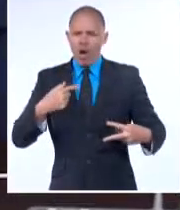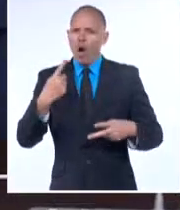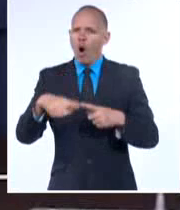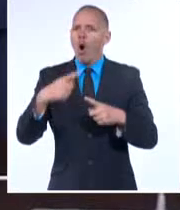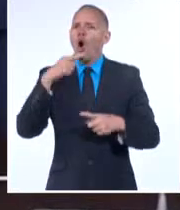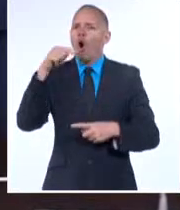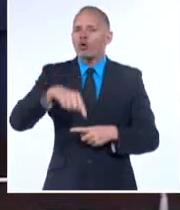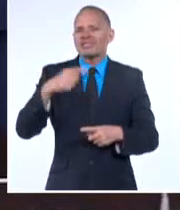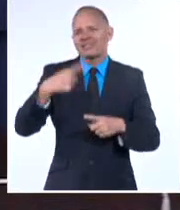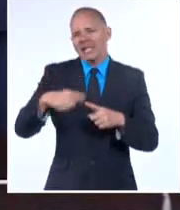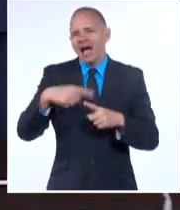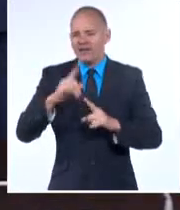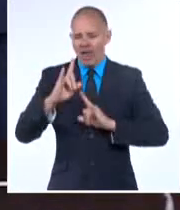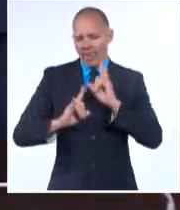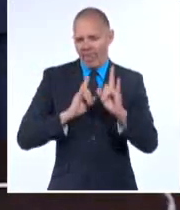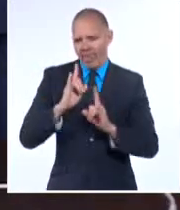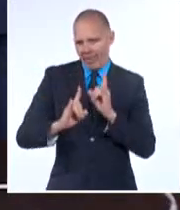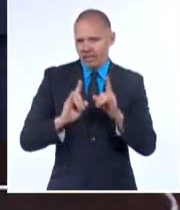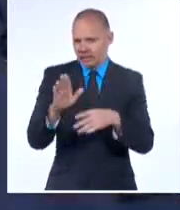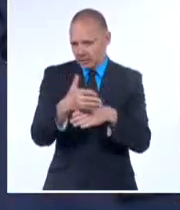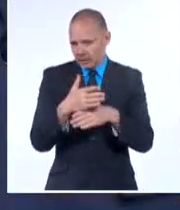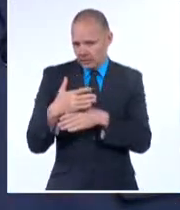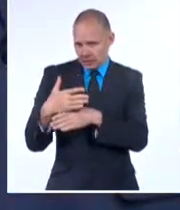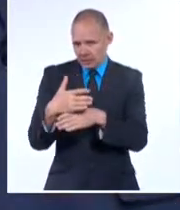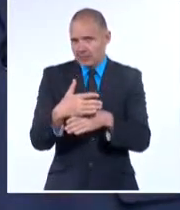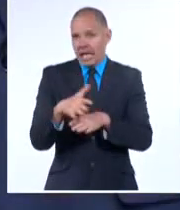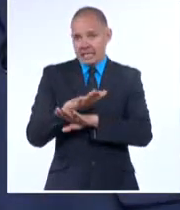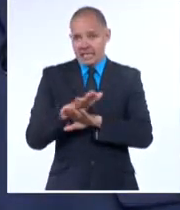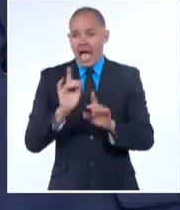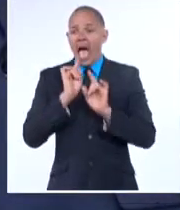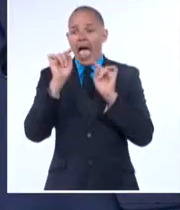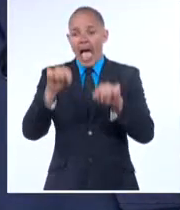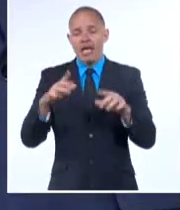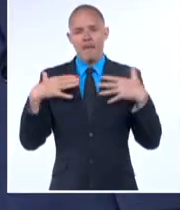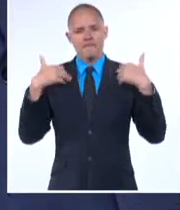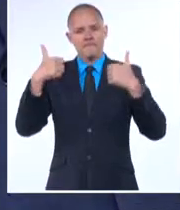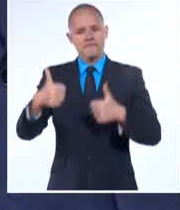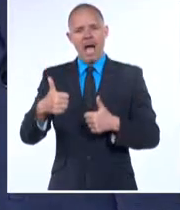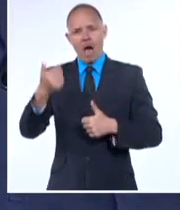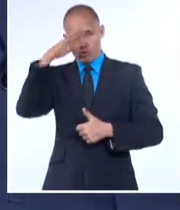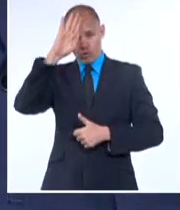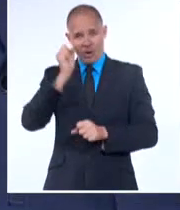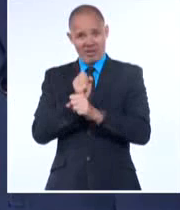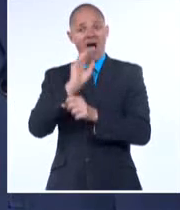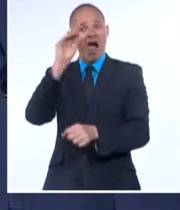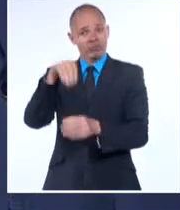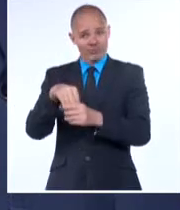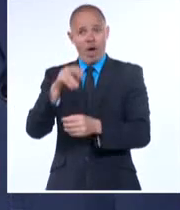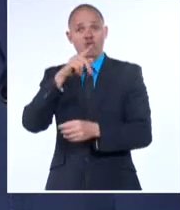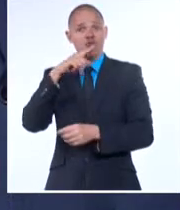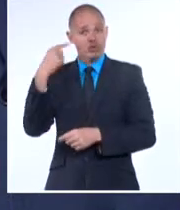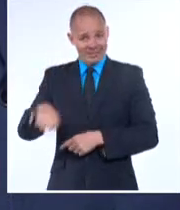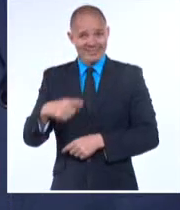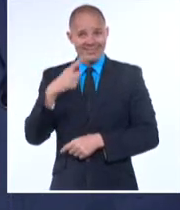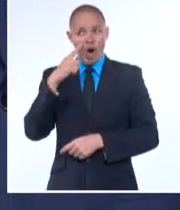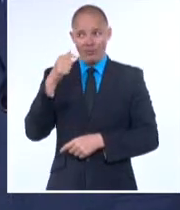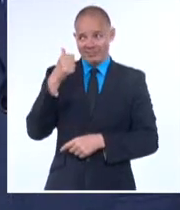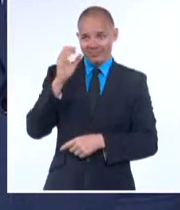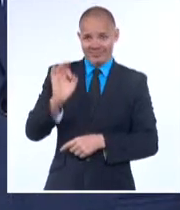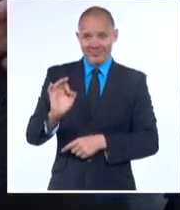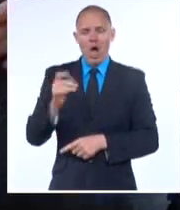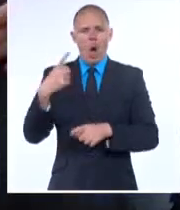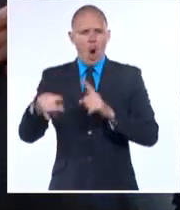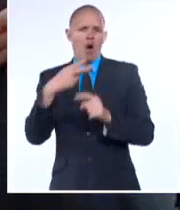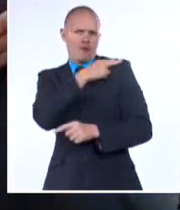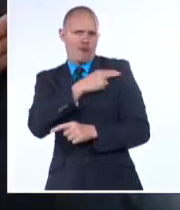y neonatología. En estas citas estuvieron presentes el embajador de Cuba en Rusia, Julio Garmendía Peña, otros